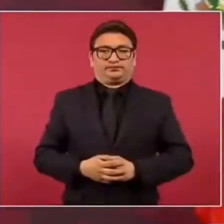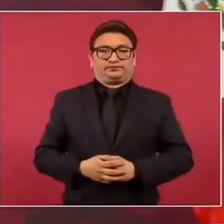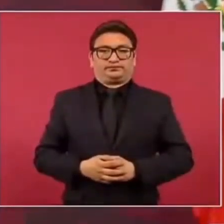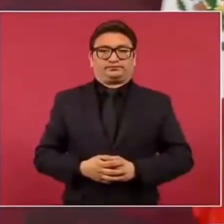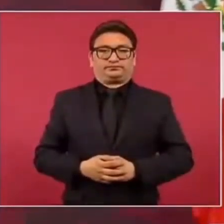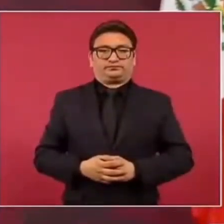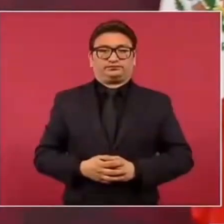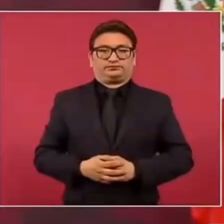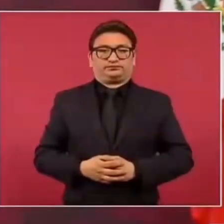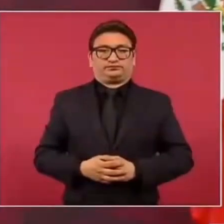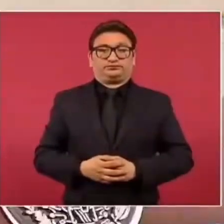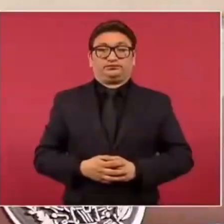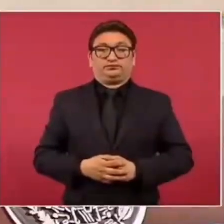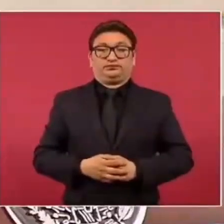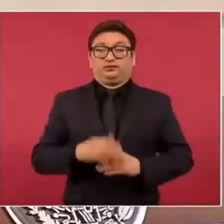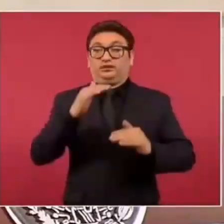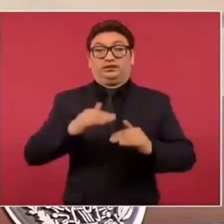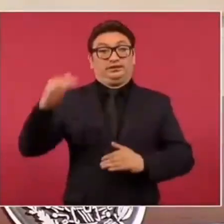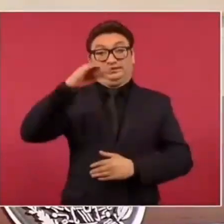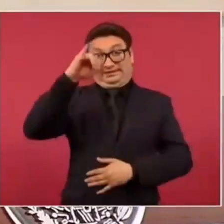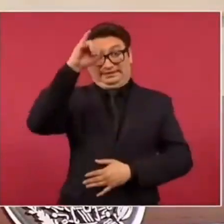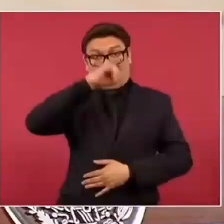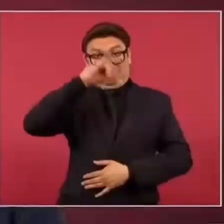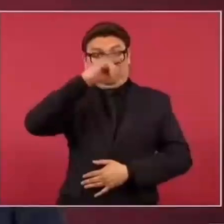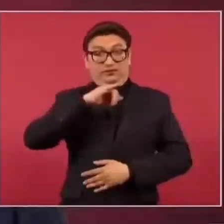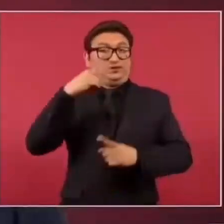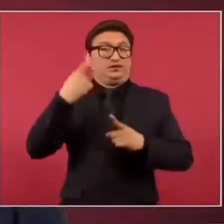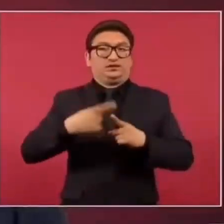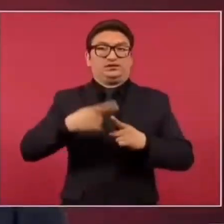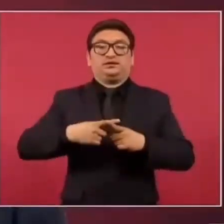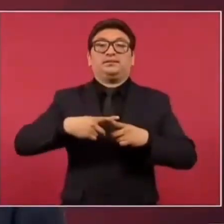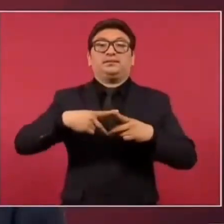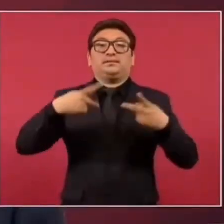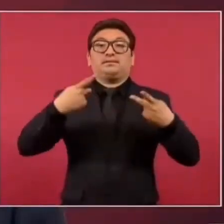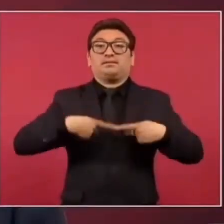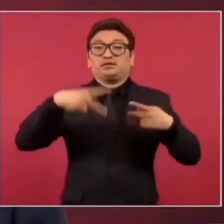Y ese amo es el pueblo de México.